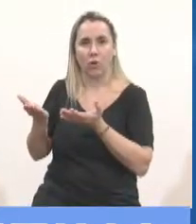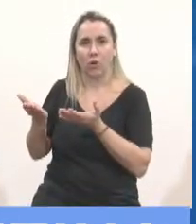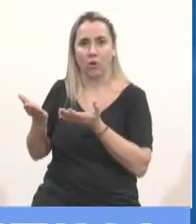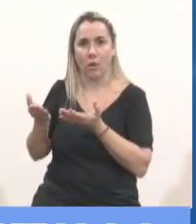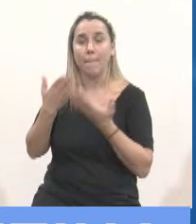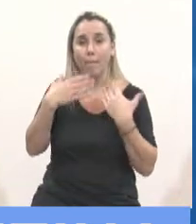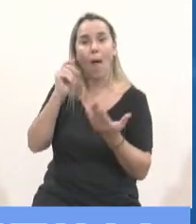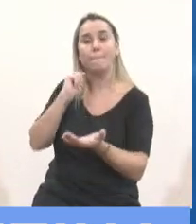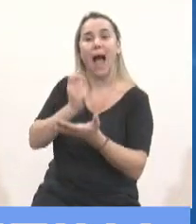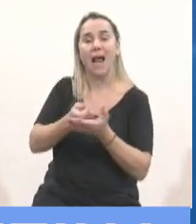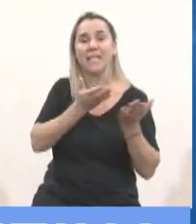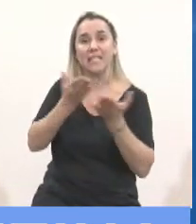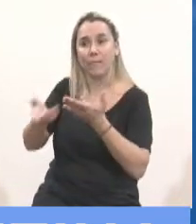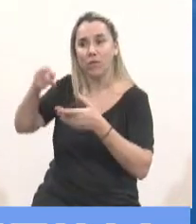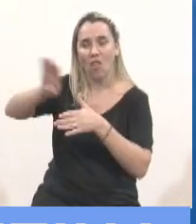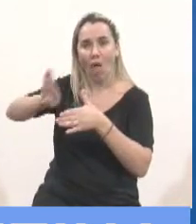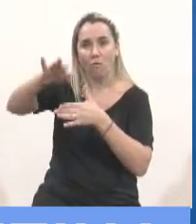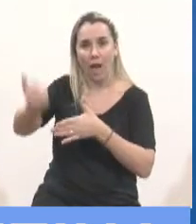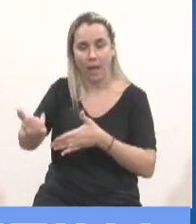Para poder pagar los servicios en los que se endeudaron.